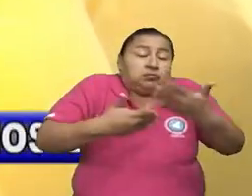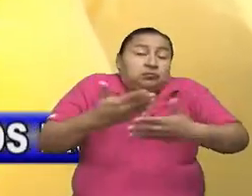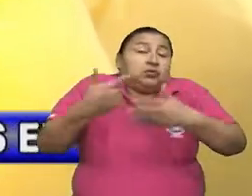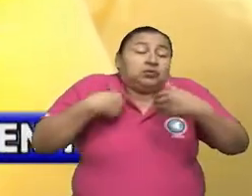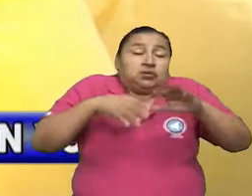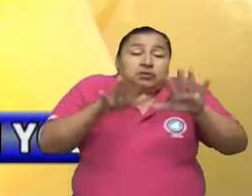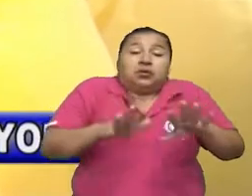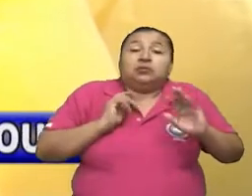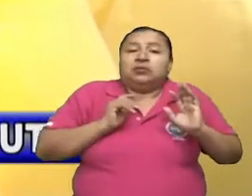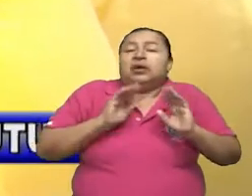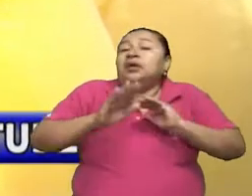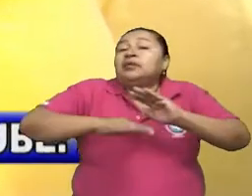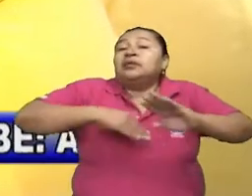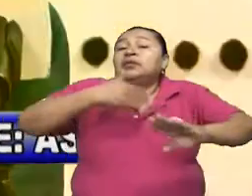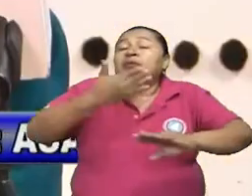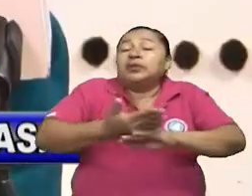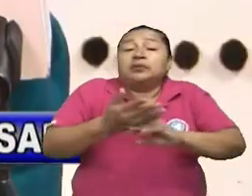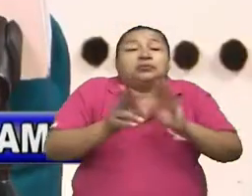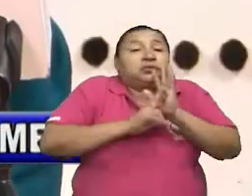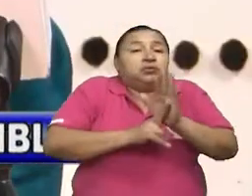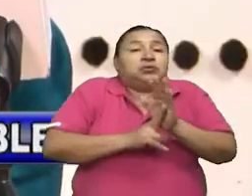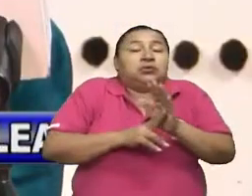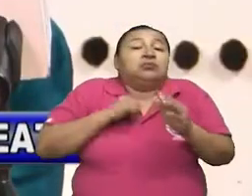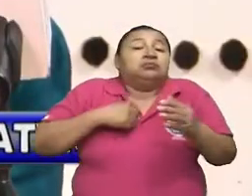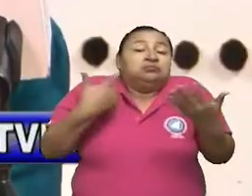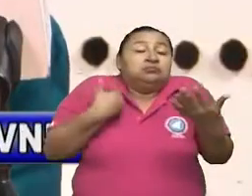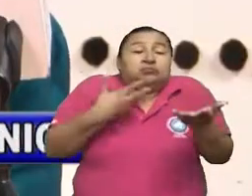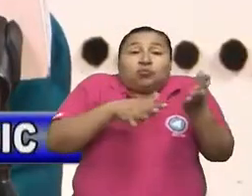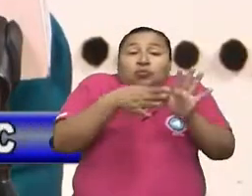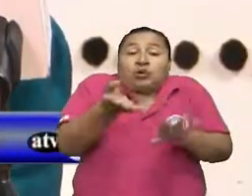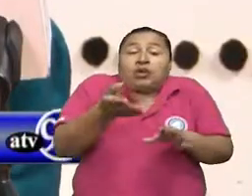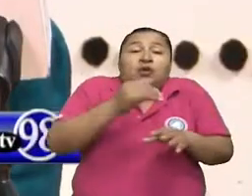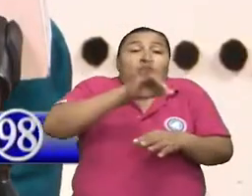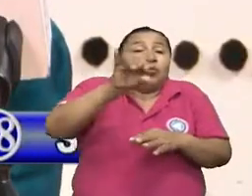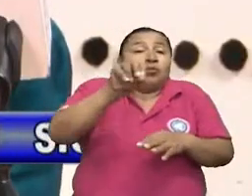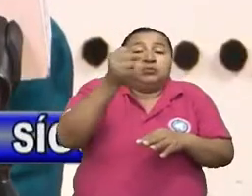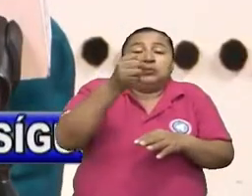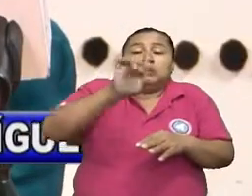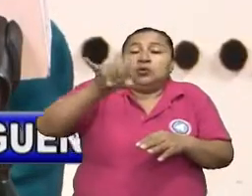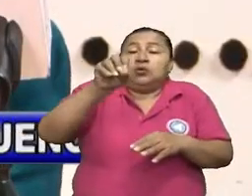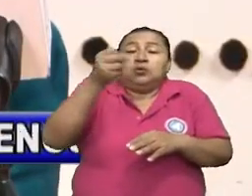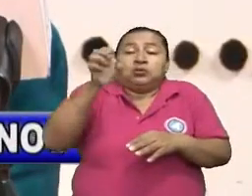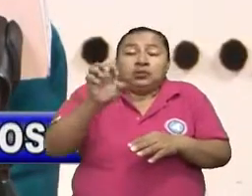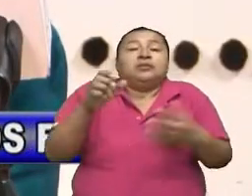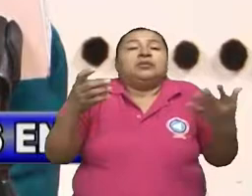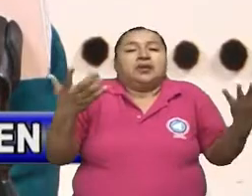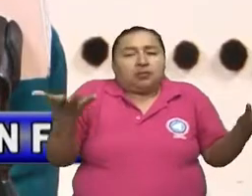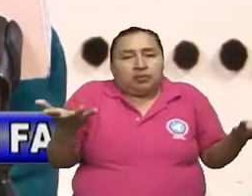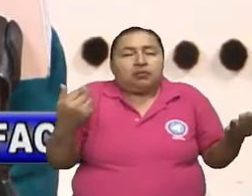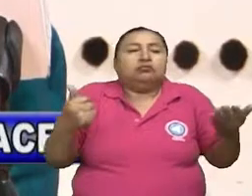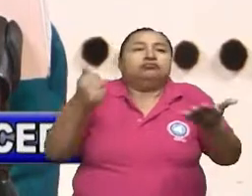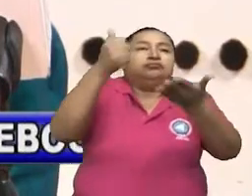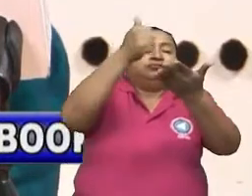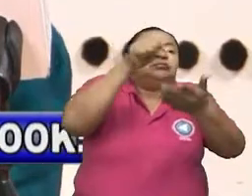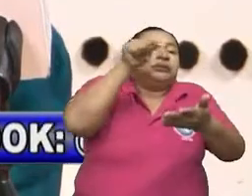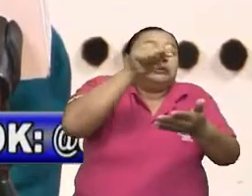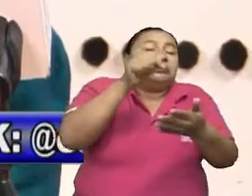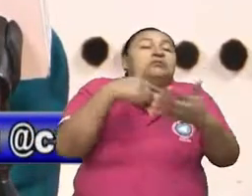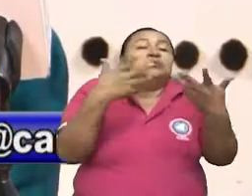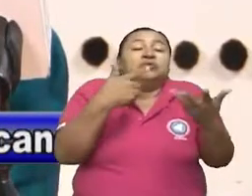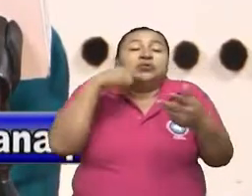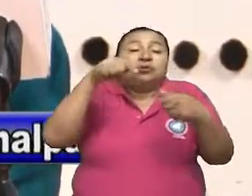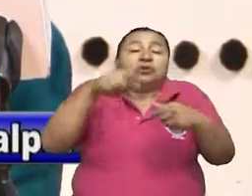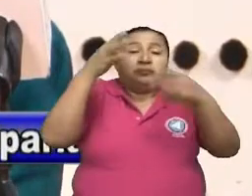aquí. Y luego pues resulta que se muere José José y entonces también va a estar en el altar, porque él es